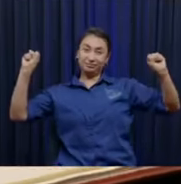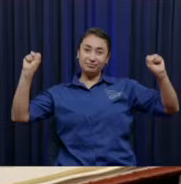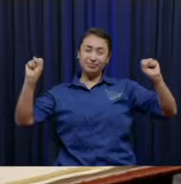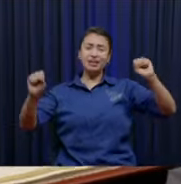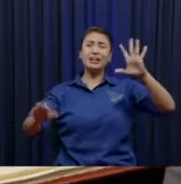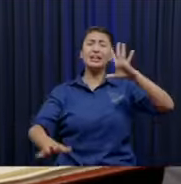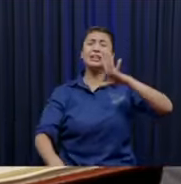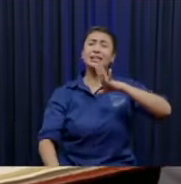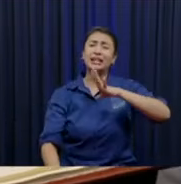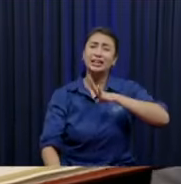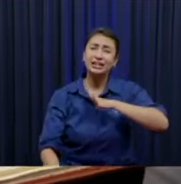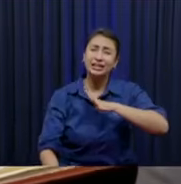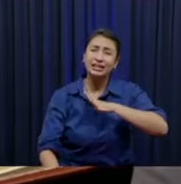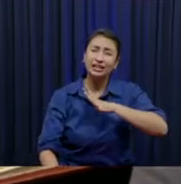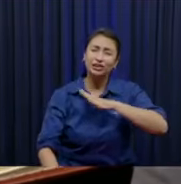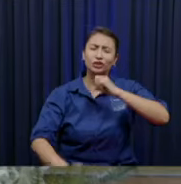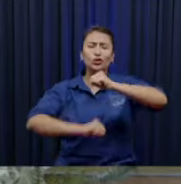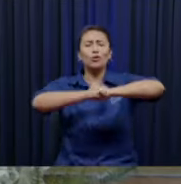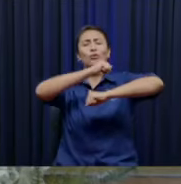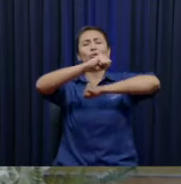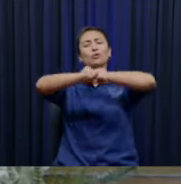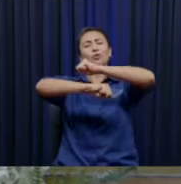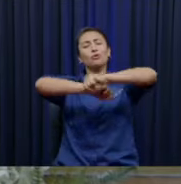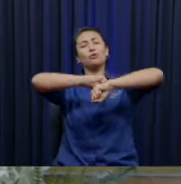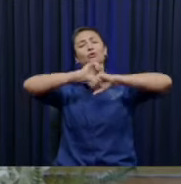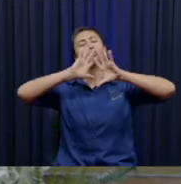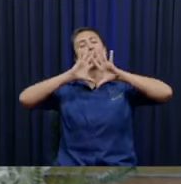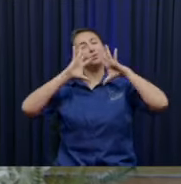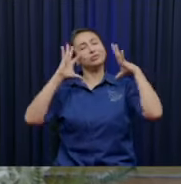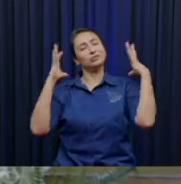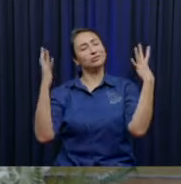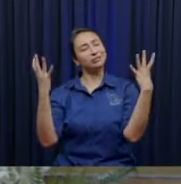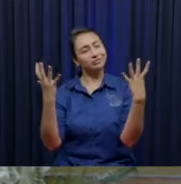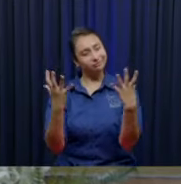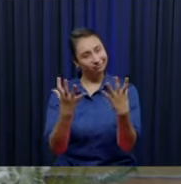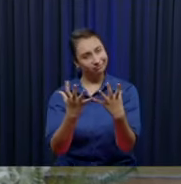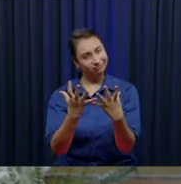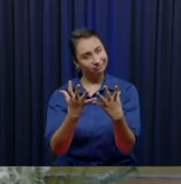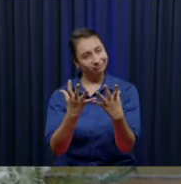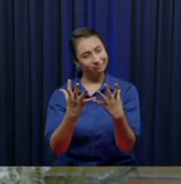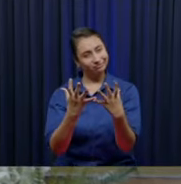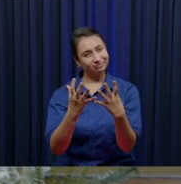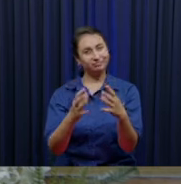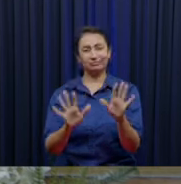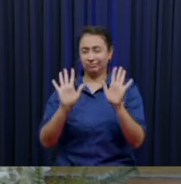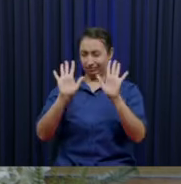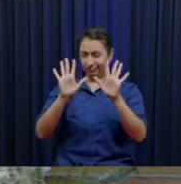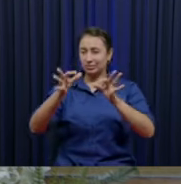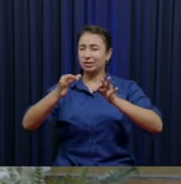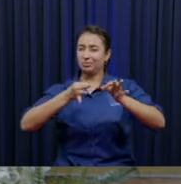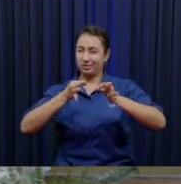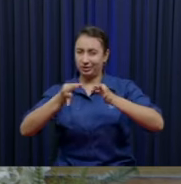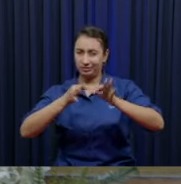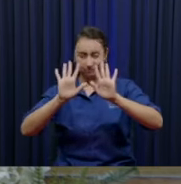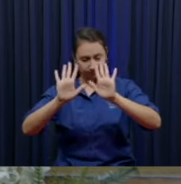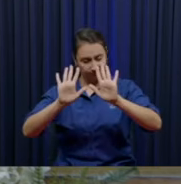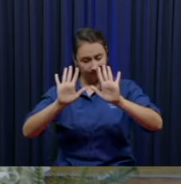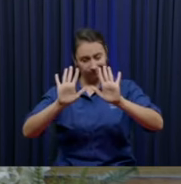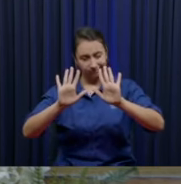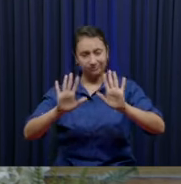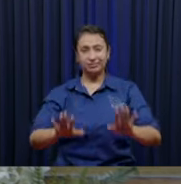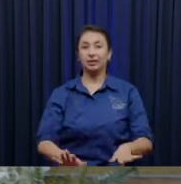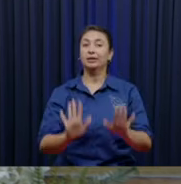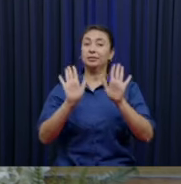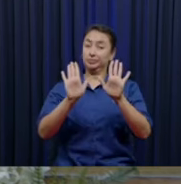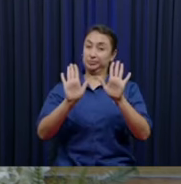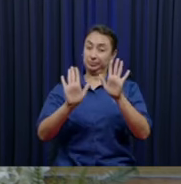estériles, aunque acepten a Cristo, se mueren. No, ahí hay una explicación, pero no es ese punto, ¿eh? Entonces,